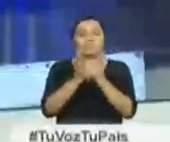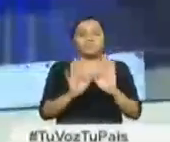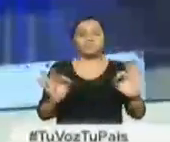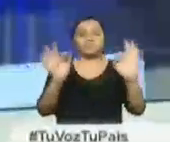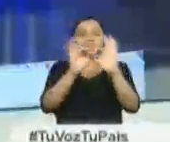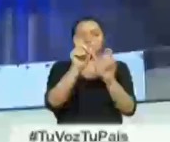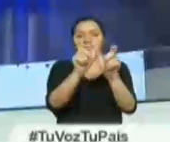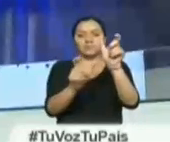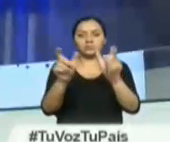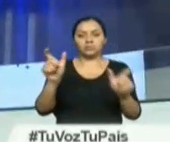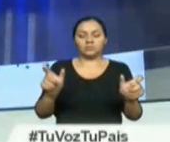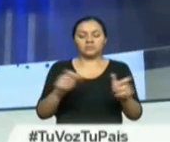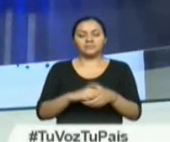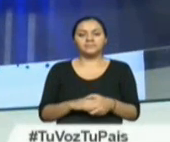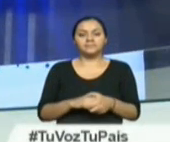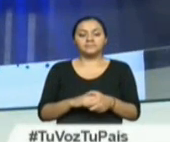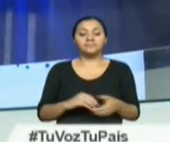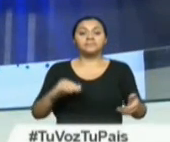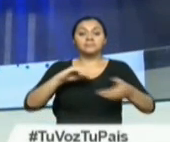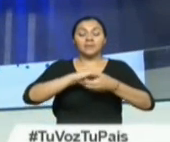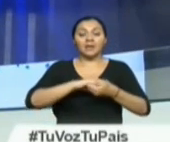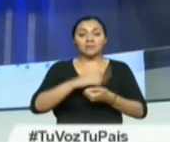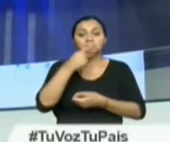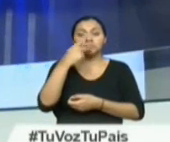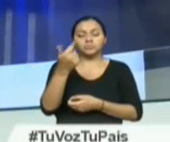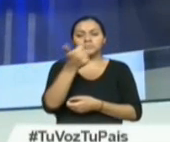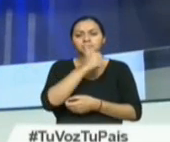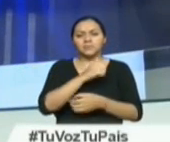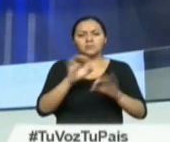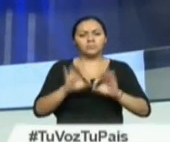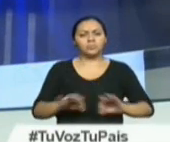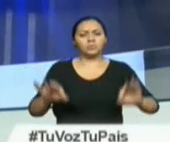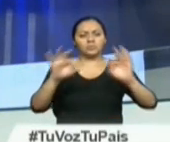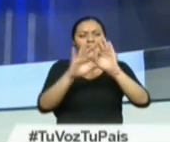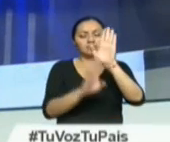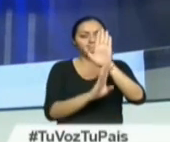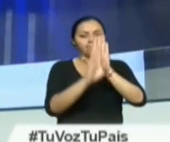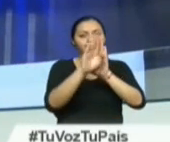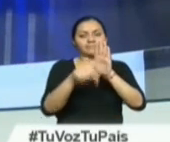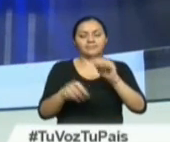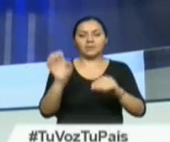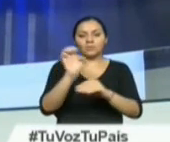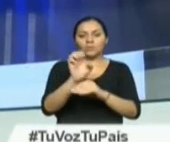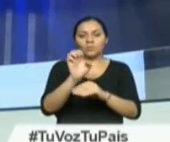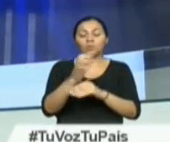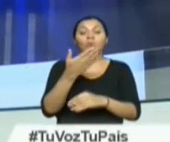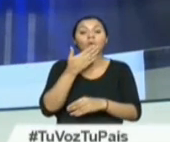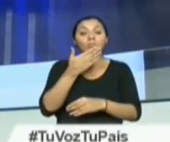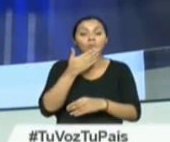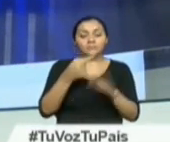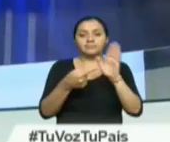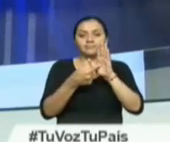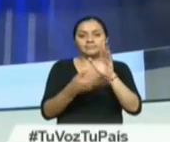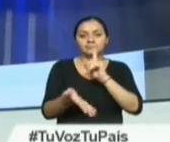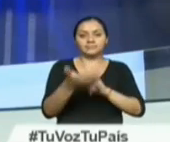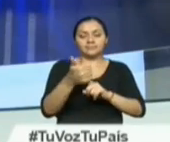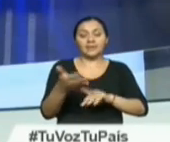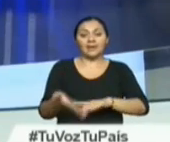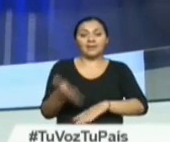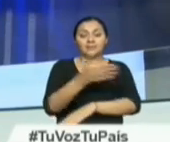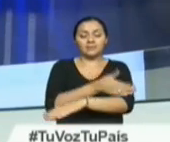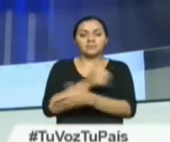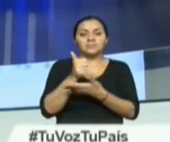ciudadanos. La alianza público-privada es esencial para el desarrollo del país. Una muestra de ello son los logros alcanzados